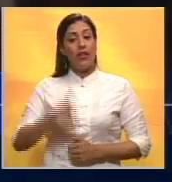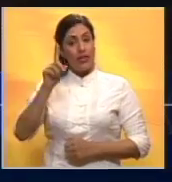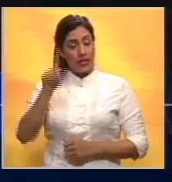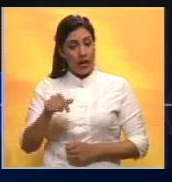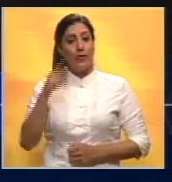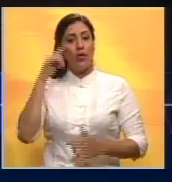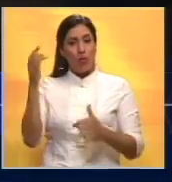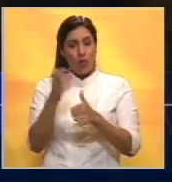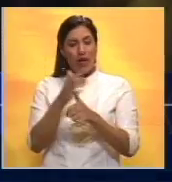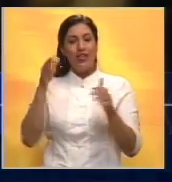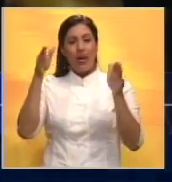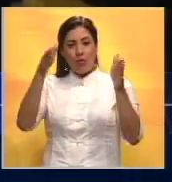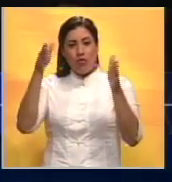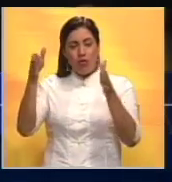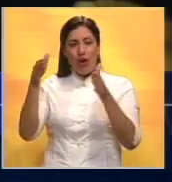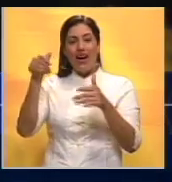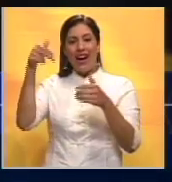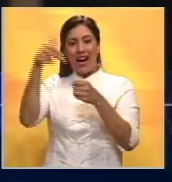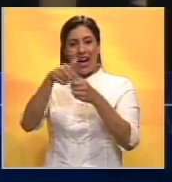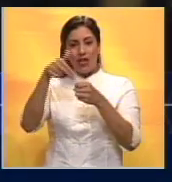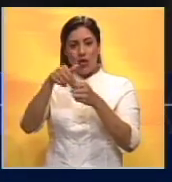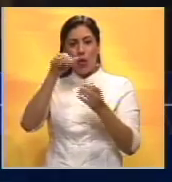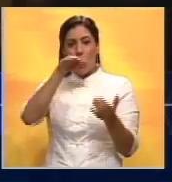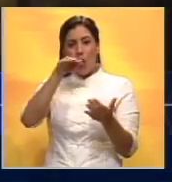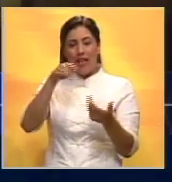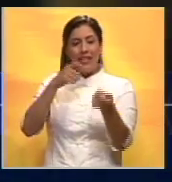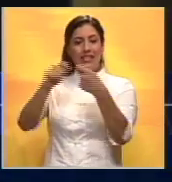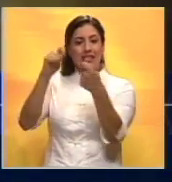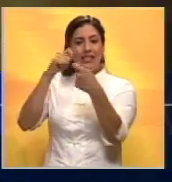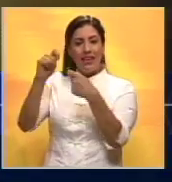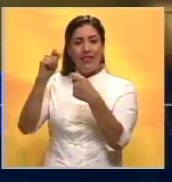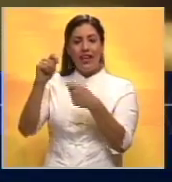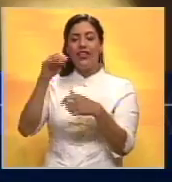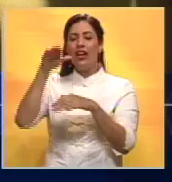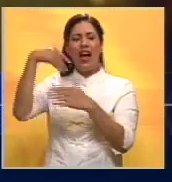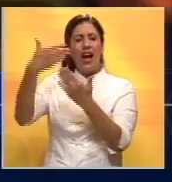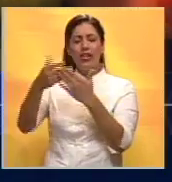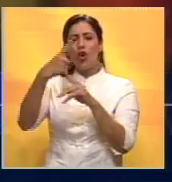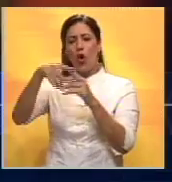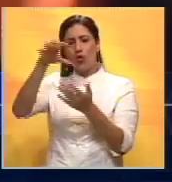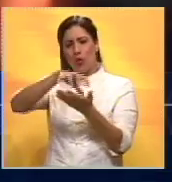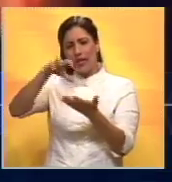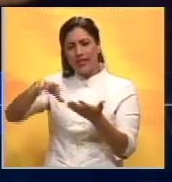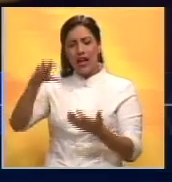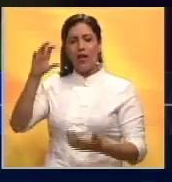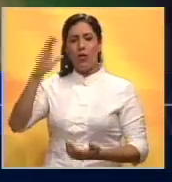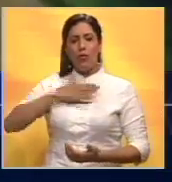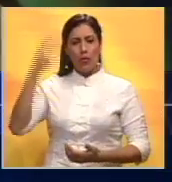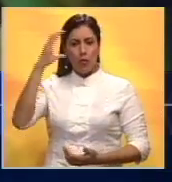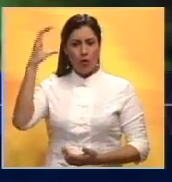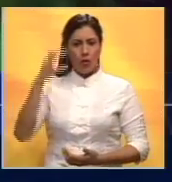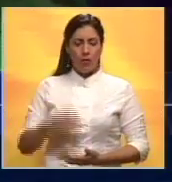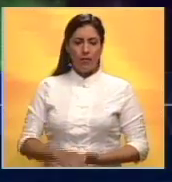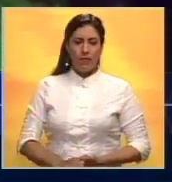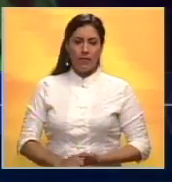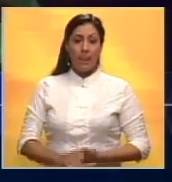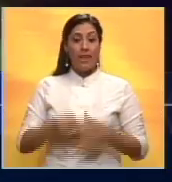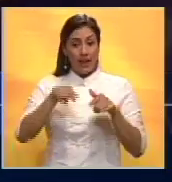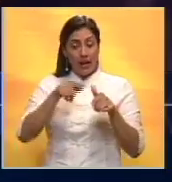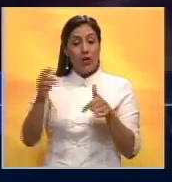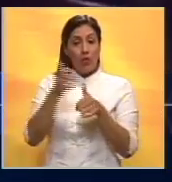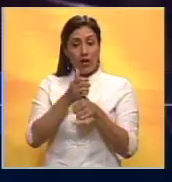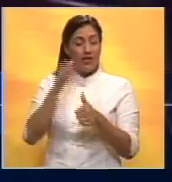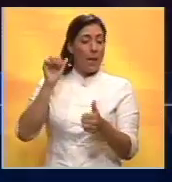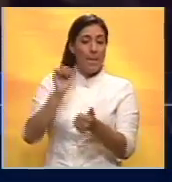también encontraron las Bodegas donde El combustible era almacenado y comercializado con destino a otras zonas del país allí logramos la